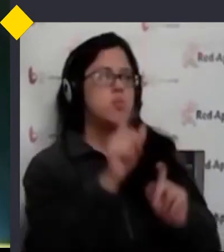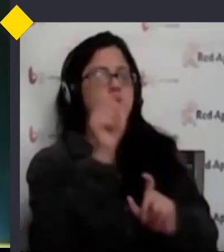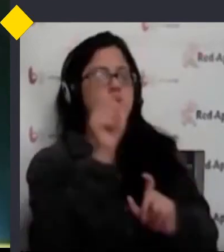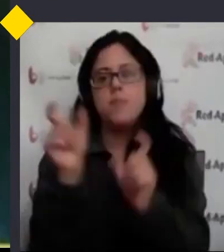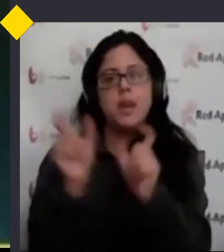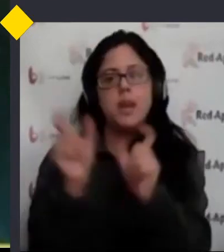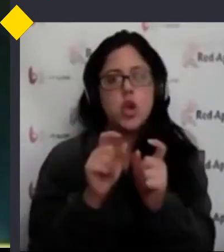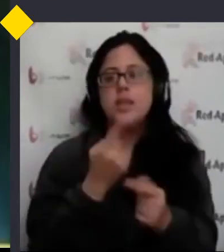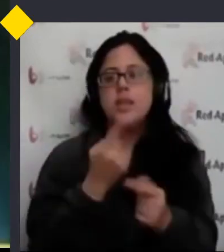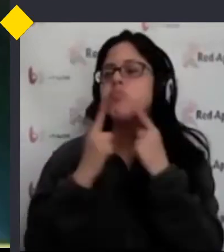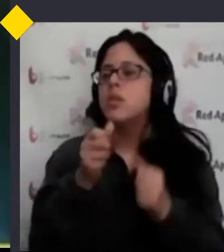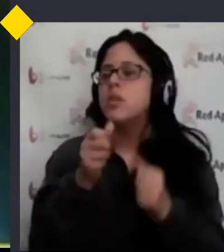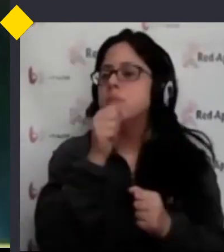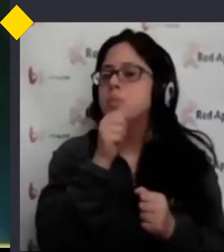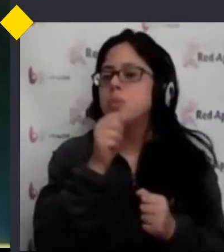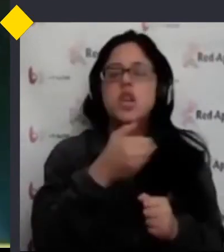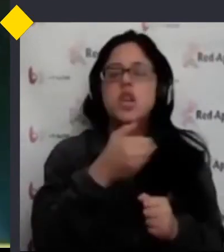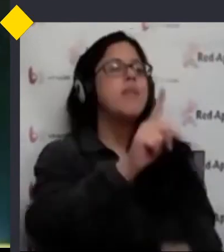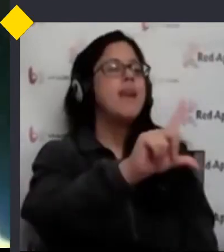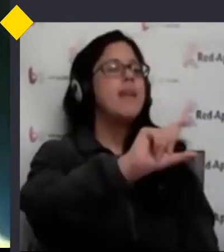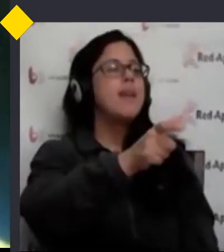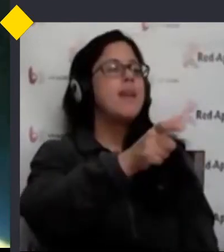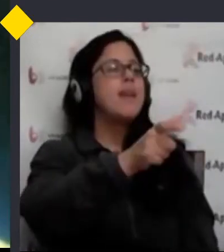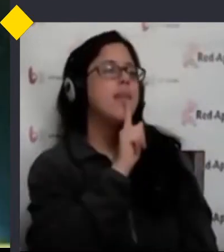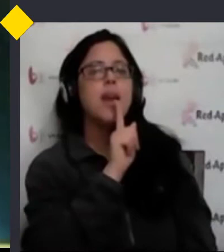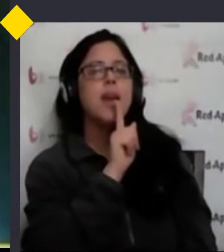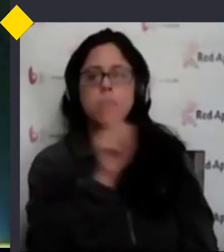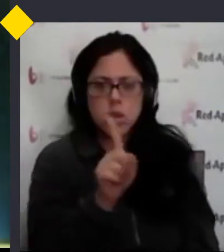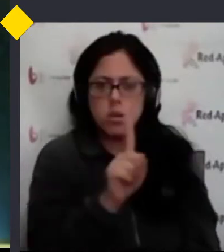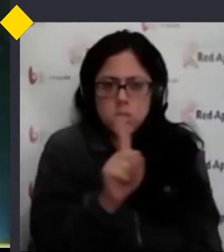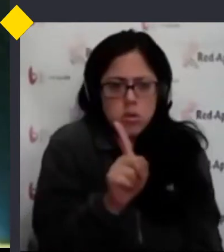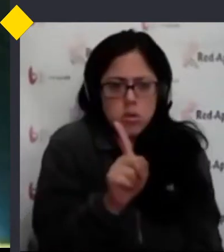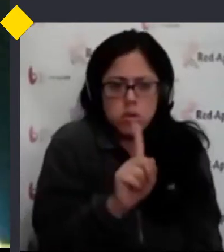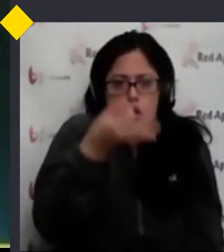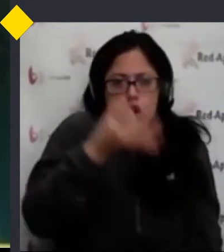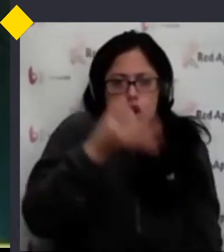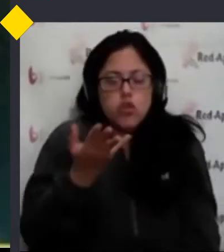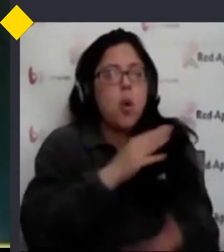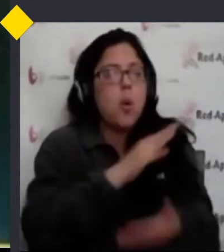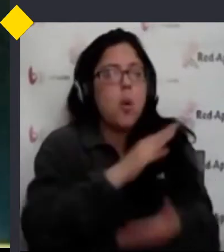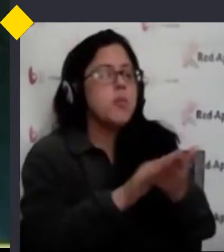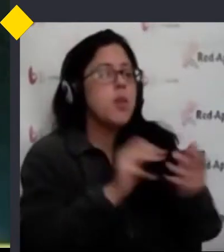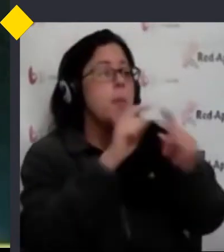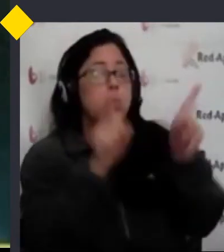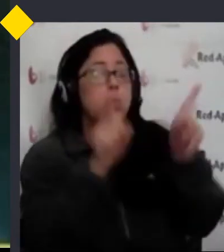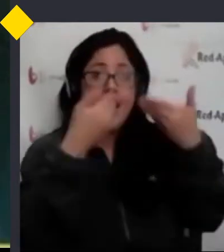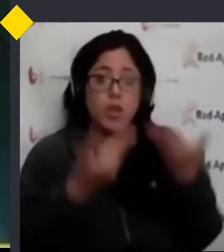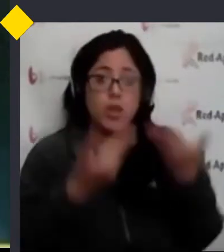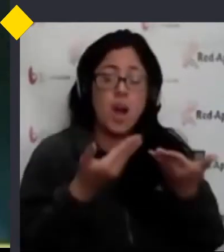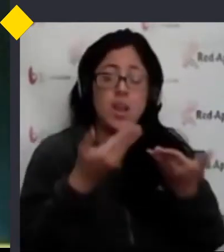laboral si son elegibles o no, no corresponde. Se le puede preguntar a los actuales trabajadores de una empresa de una